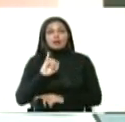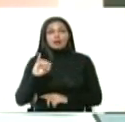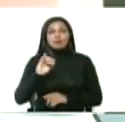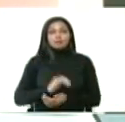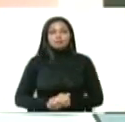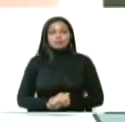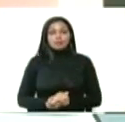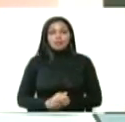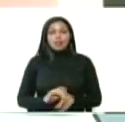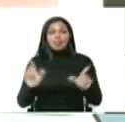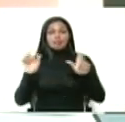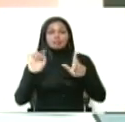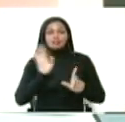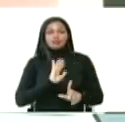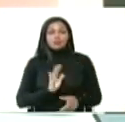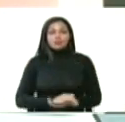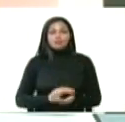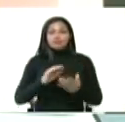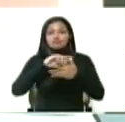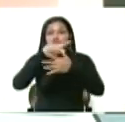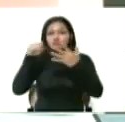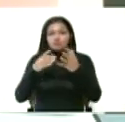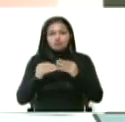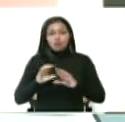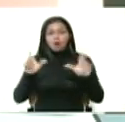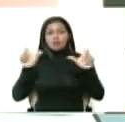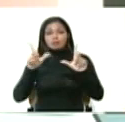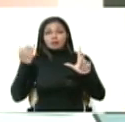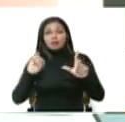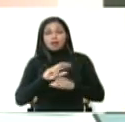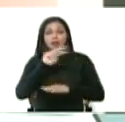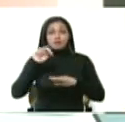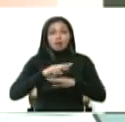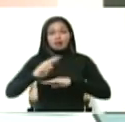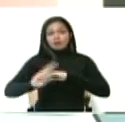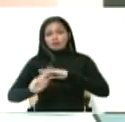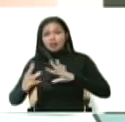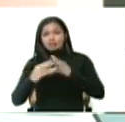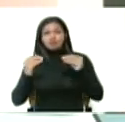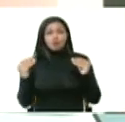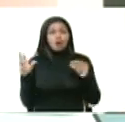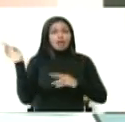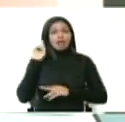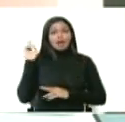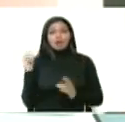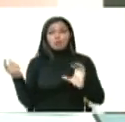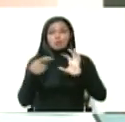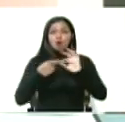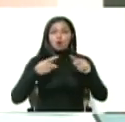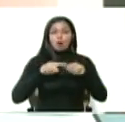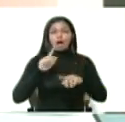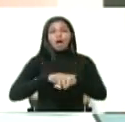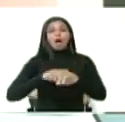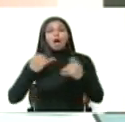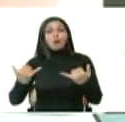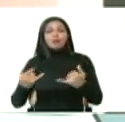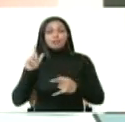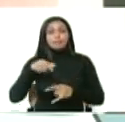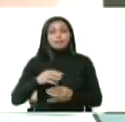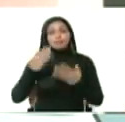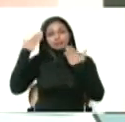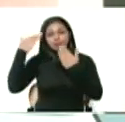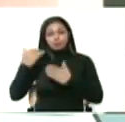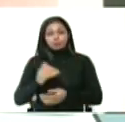Teletuya, bueno, todas las televisoras del país, nacionales, regionales, a todas las radios que se conectan a esta hora, mi